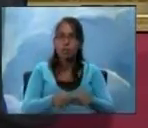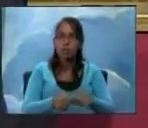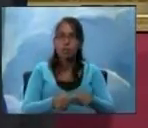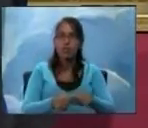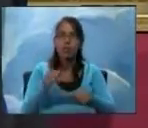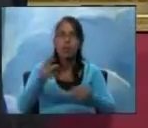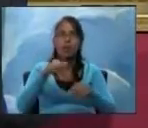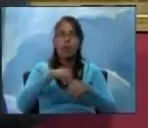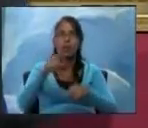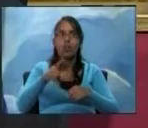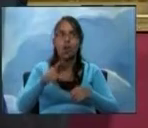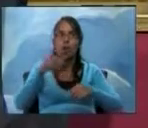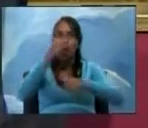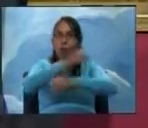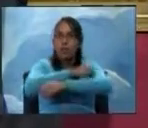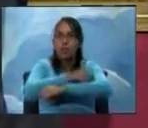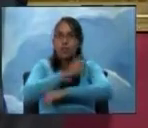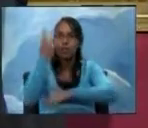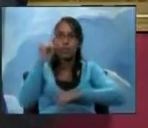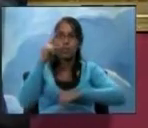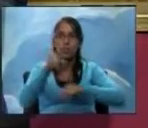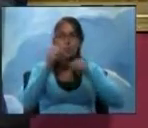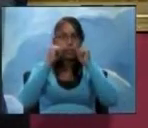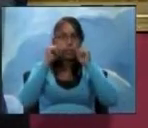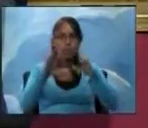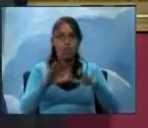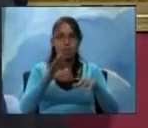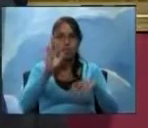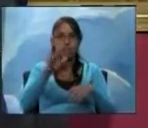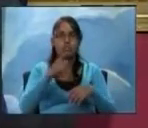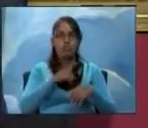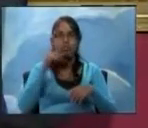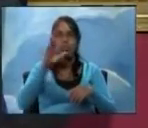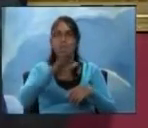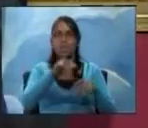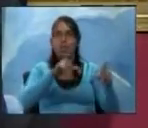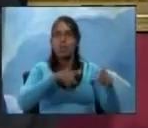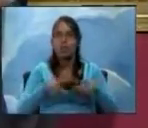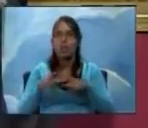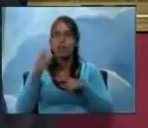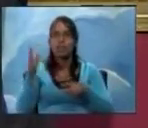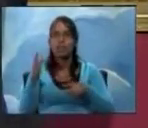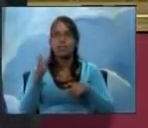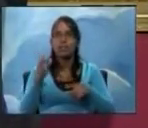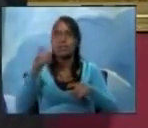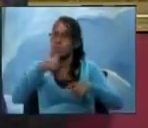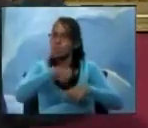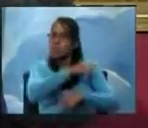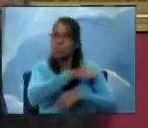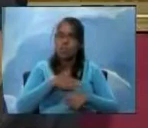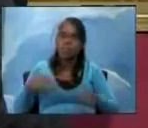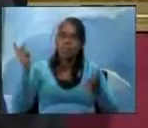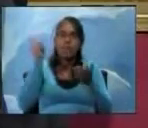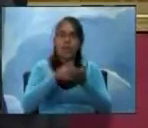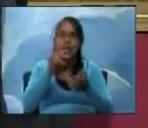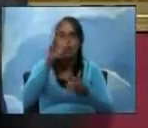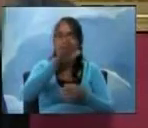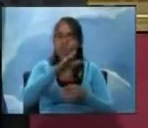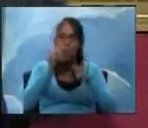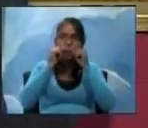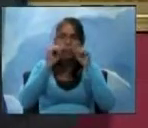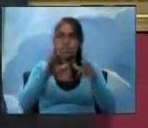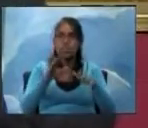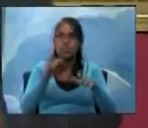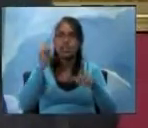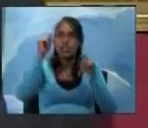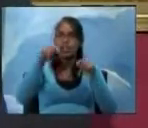en obediencia para esta bendición. Así usted donde está allí, que ay, que yo quiero llegar, que no, aquí está la bendición.